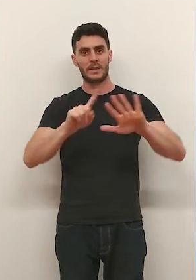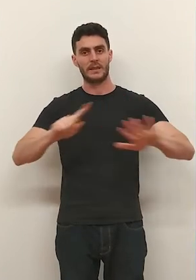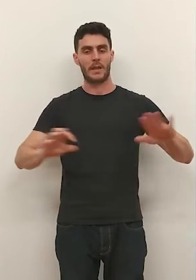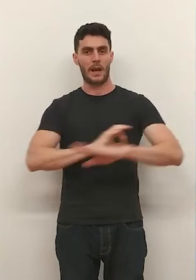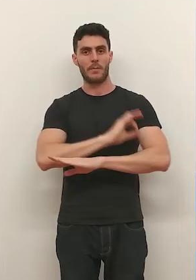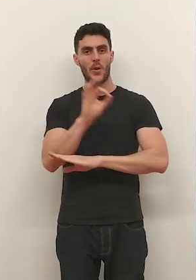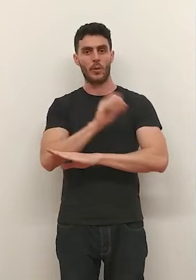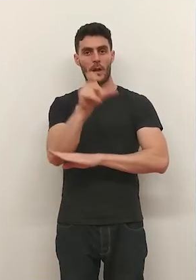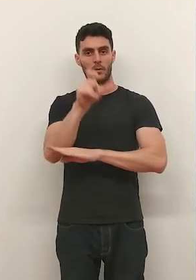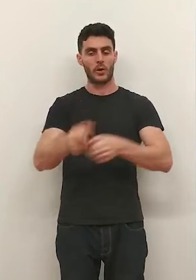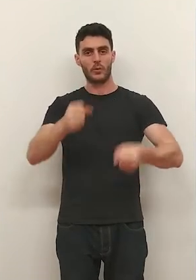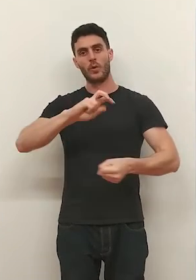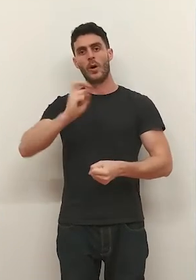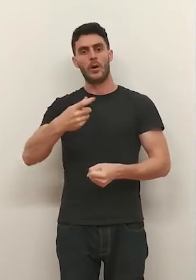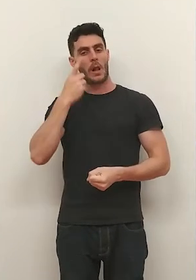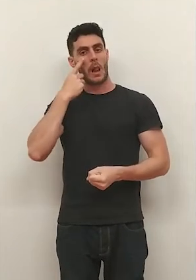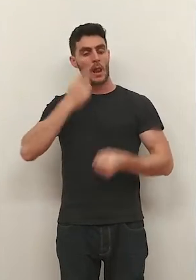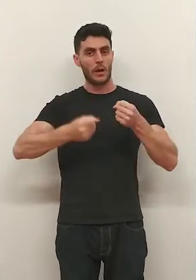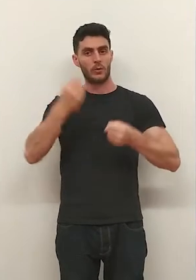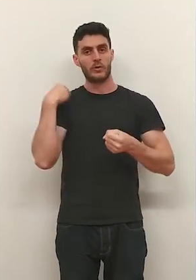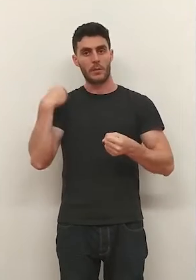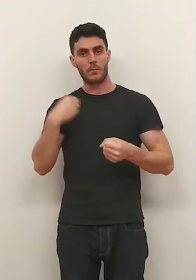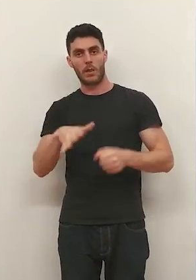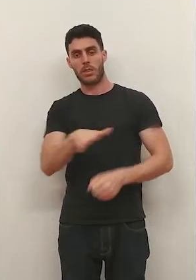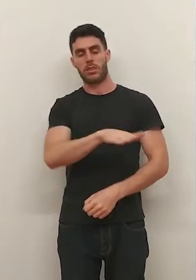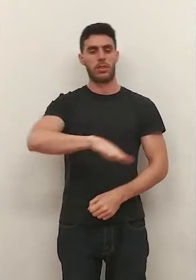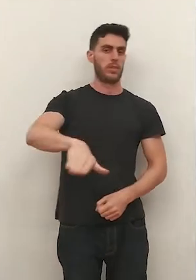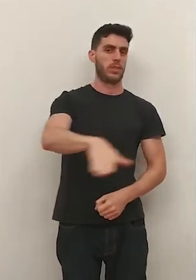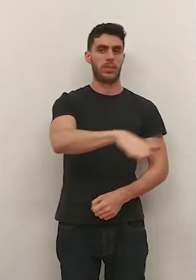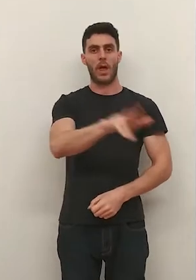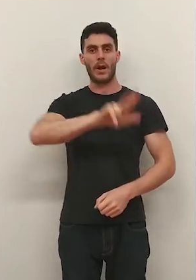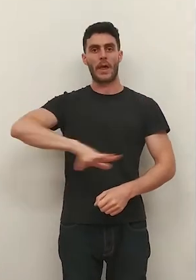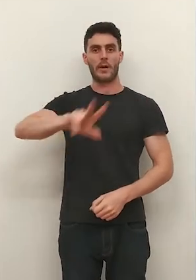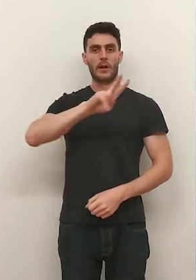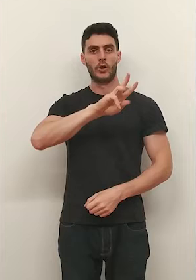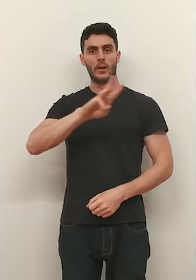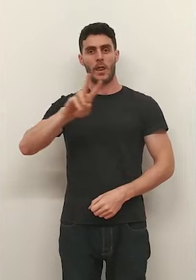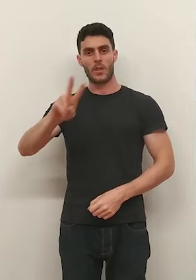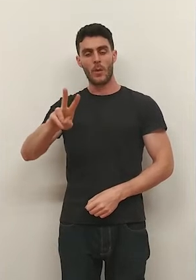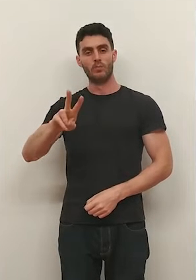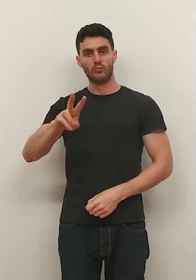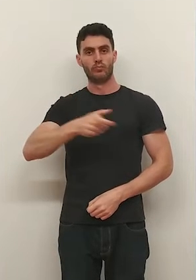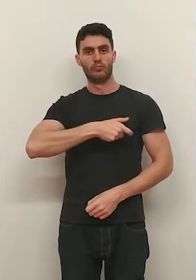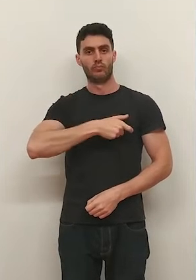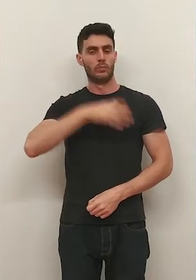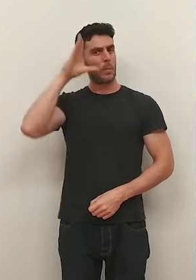la mañana cuando otro conductor alertó de la presencia de este vehículo circulando en zigzag por la 232. Los agentes localizaron el coche a la altura de Alfaro,